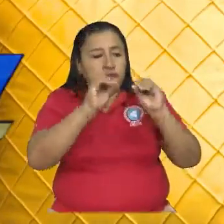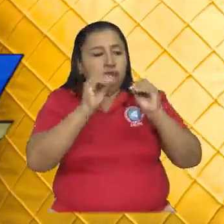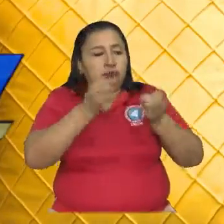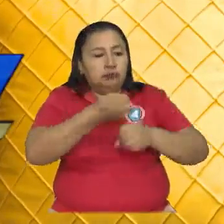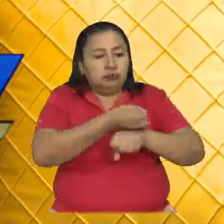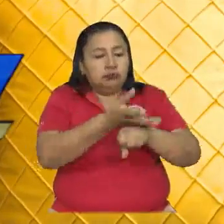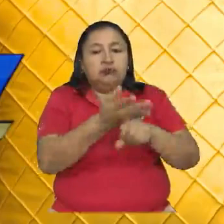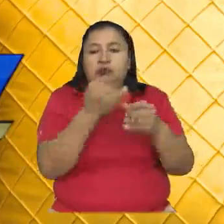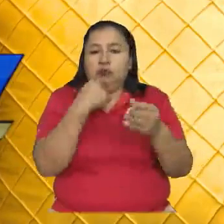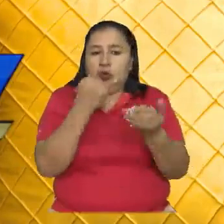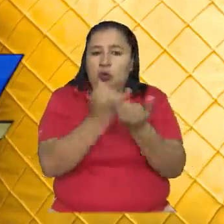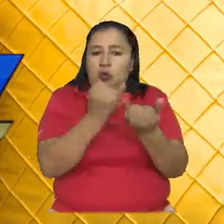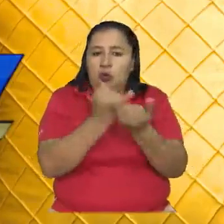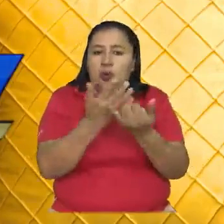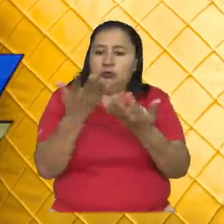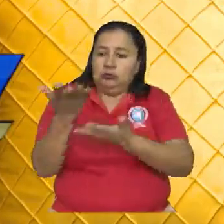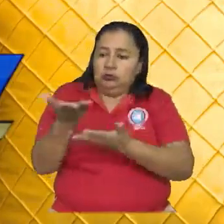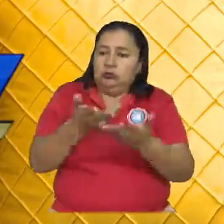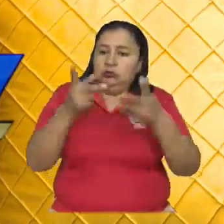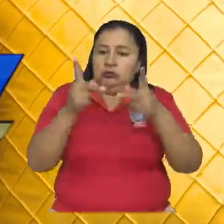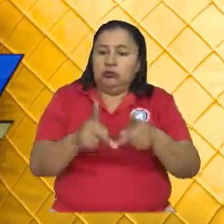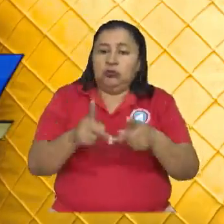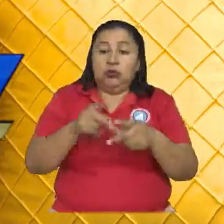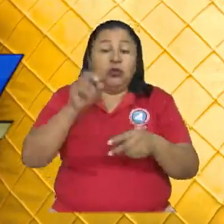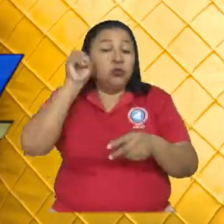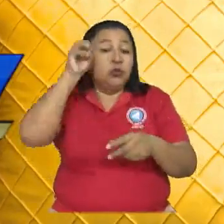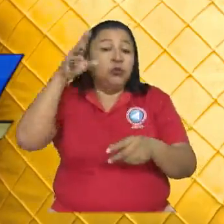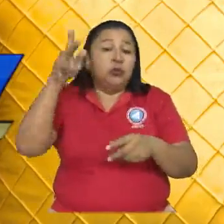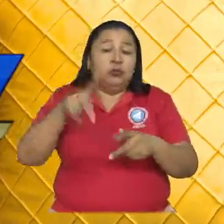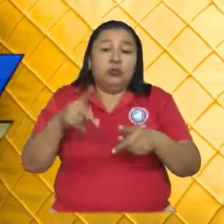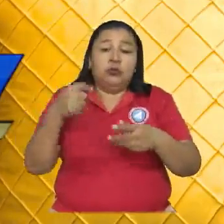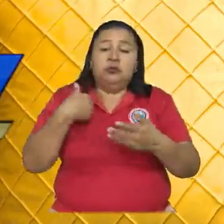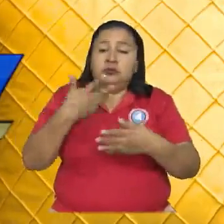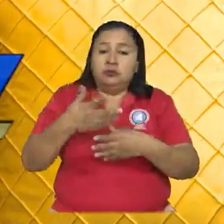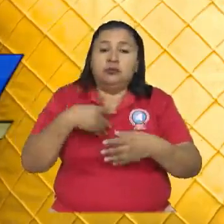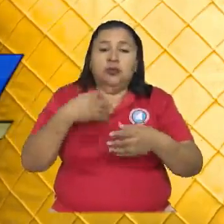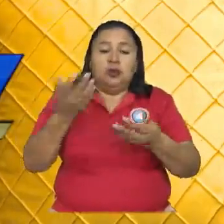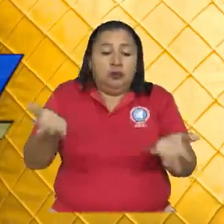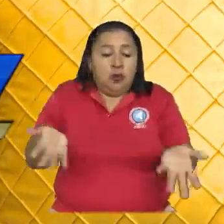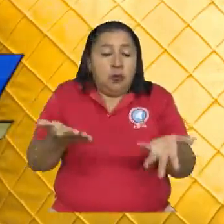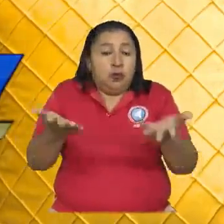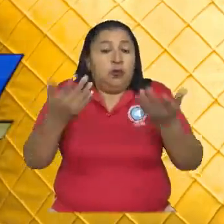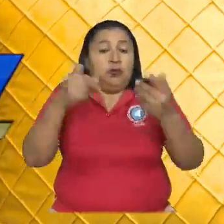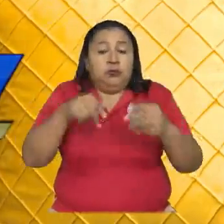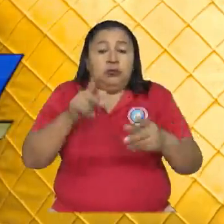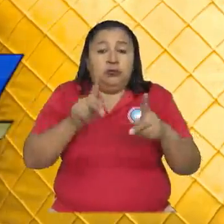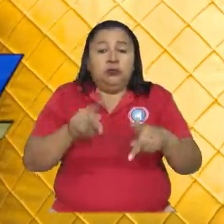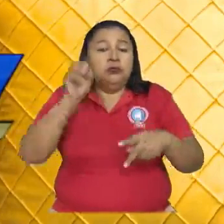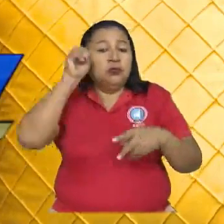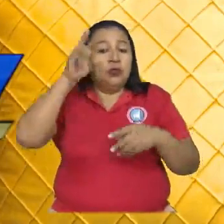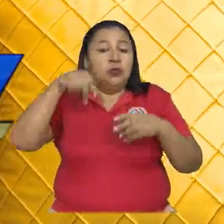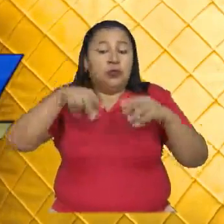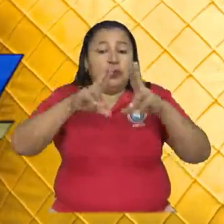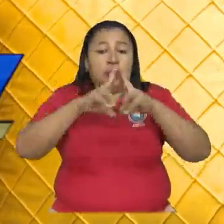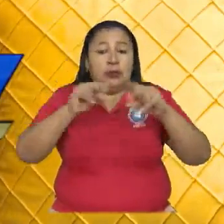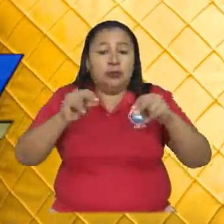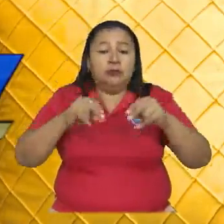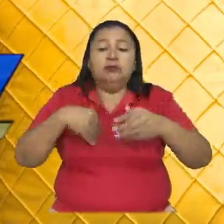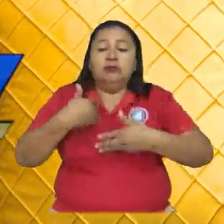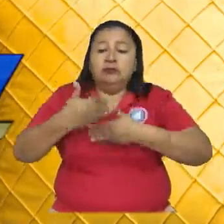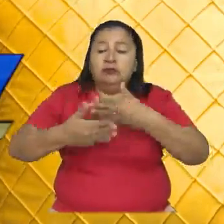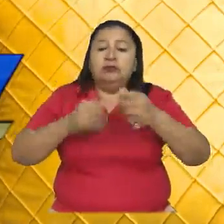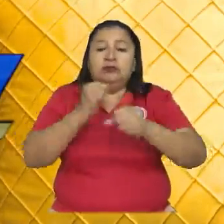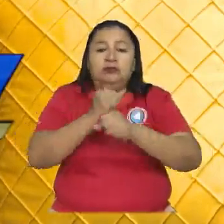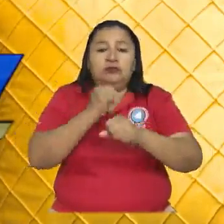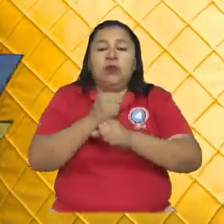ellos, porque igual ellos reciben a los turistas, claro, son parte de los promotores del turismo en nuestro país,